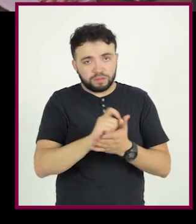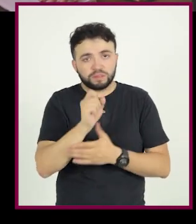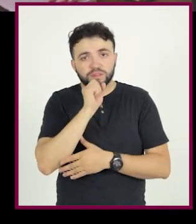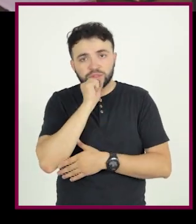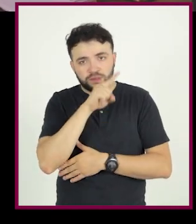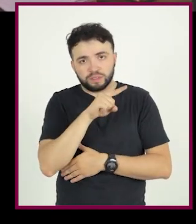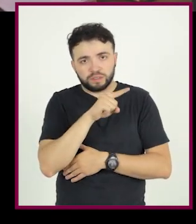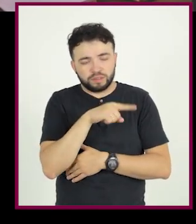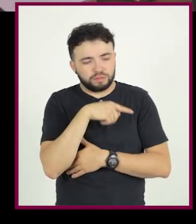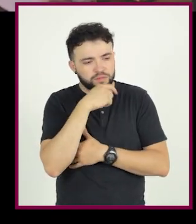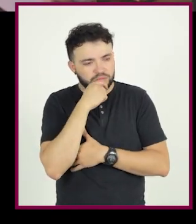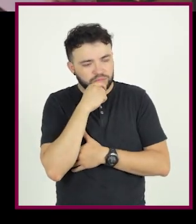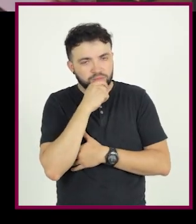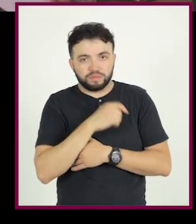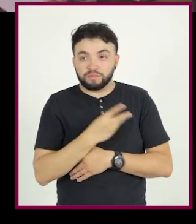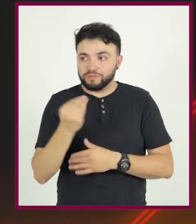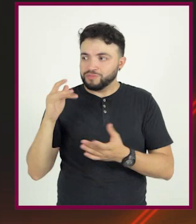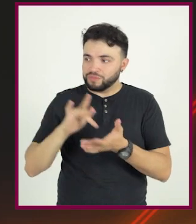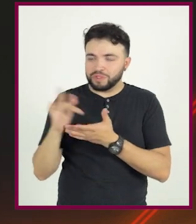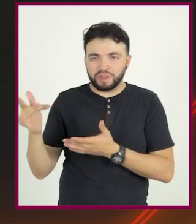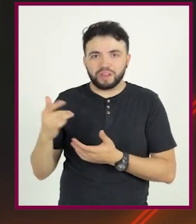una escritura reflexiva.